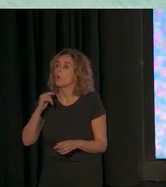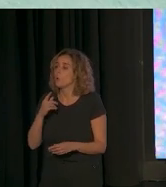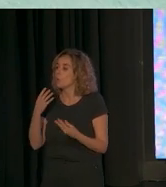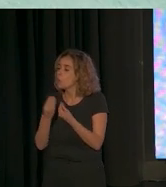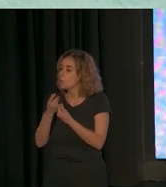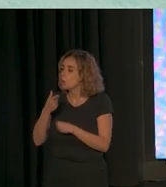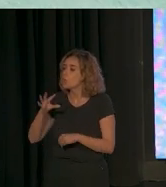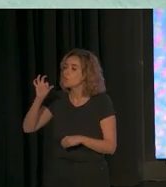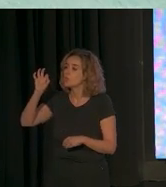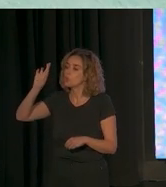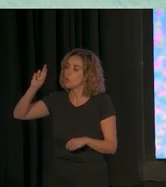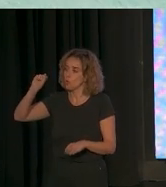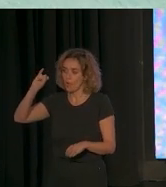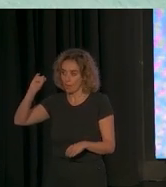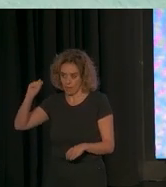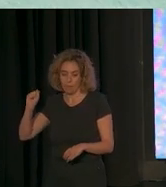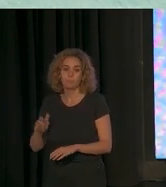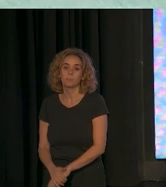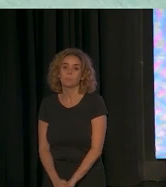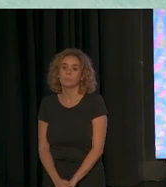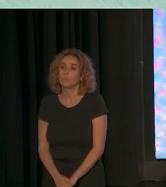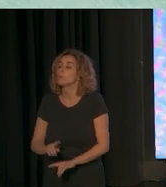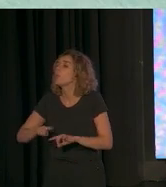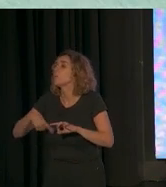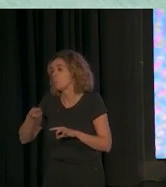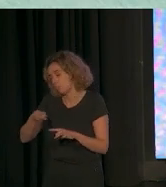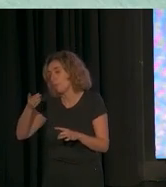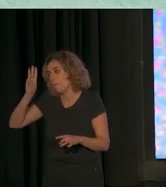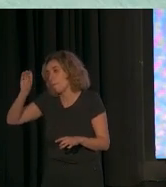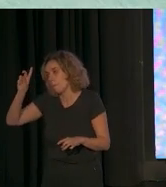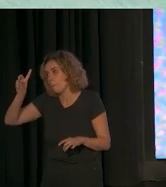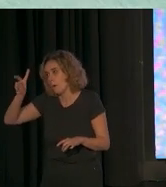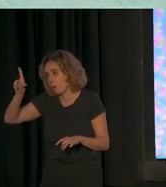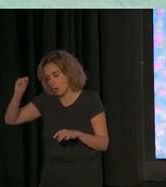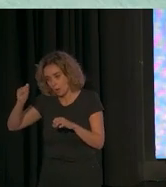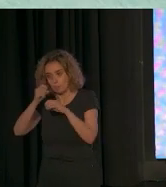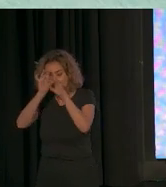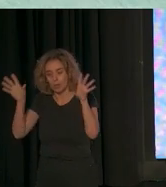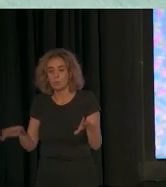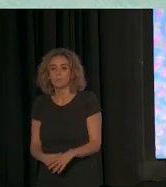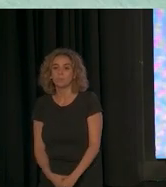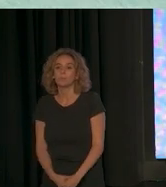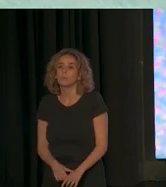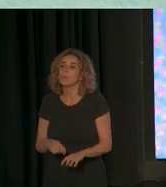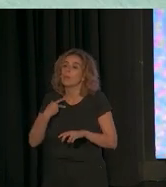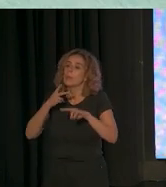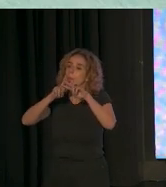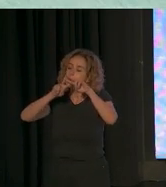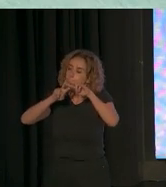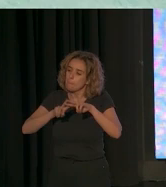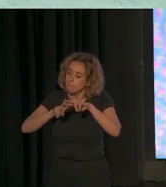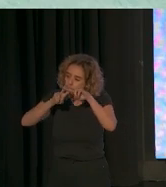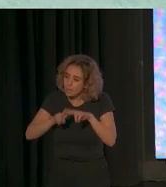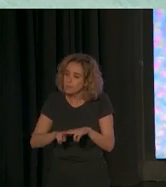con Soraya Delgado. Y por supuesto Paola, ahí también. Investigar